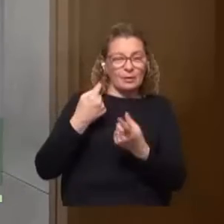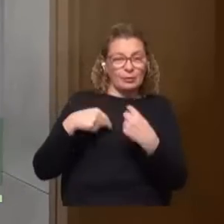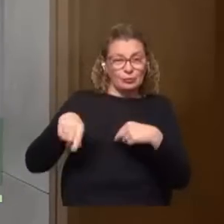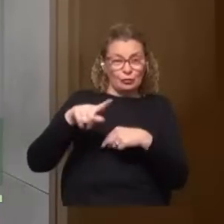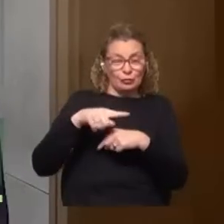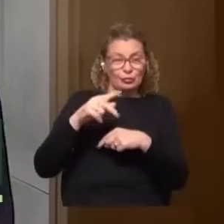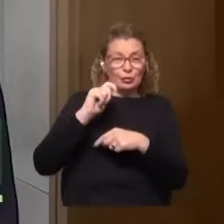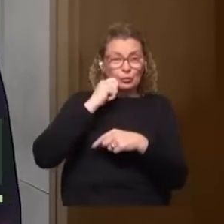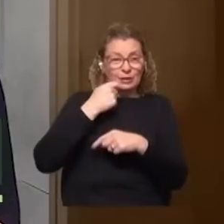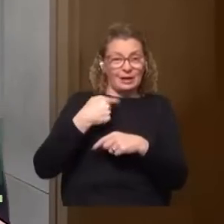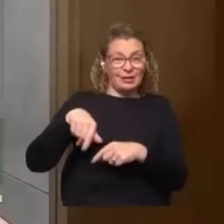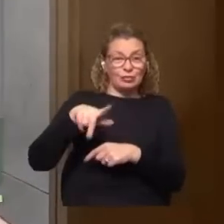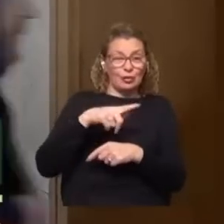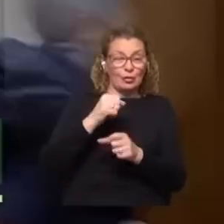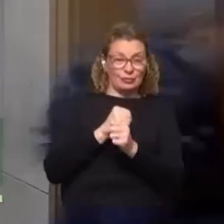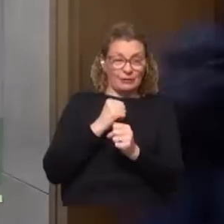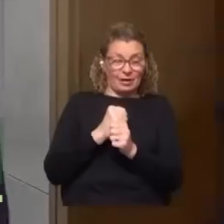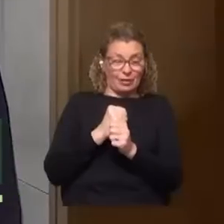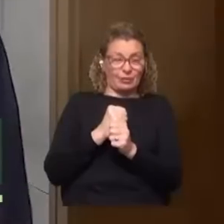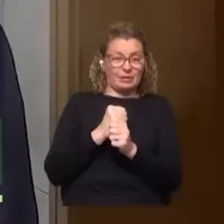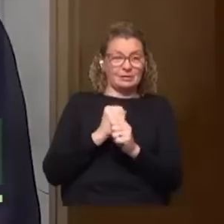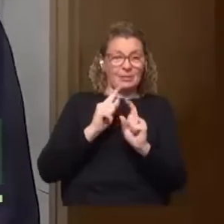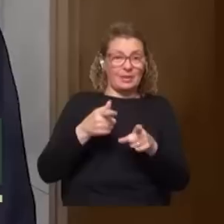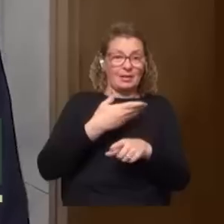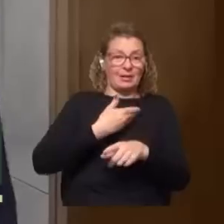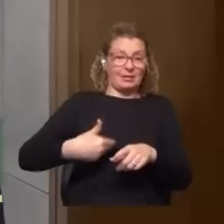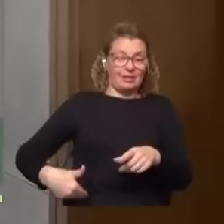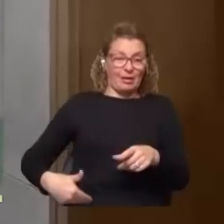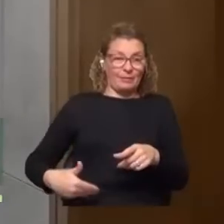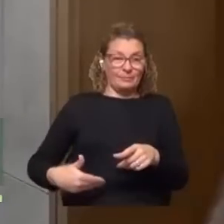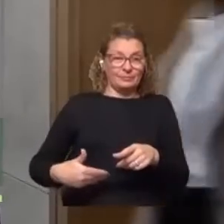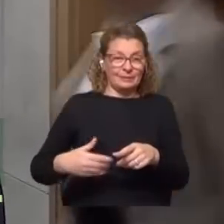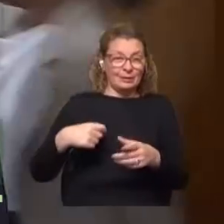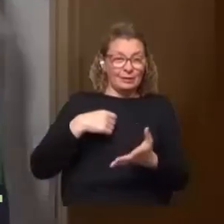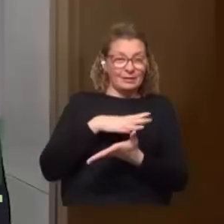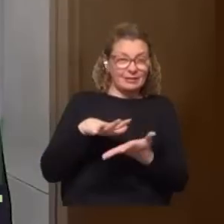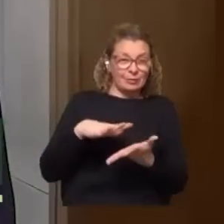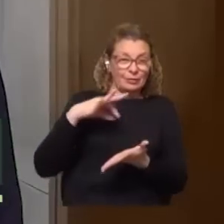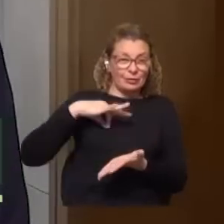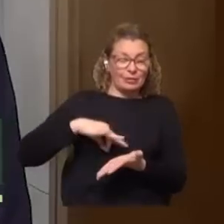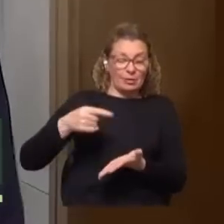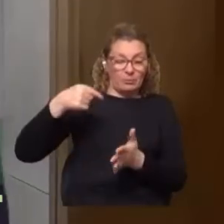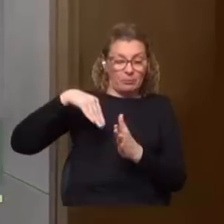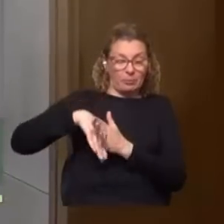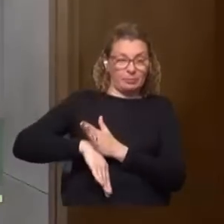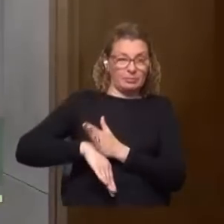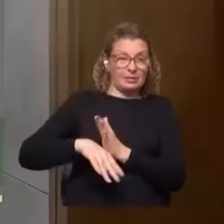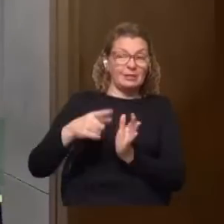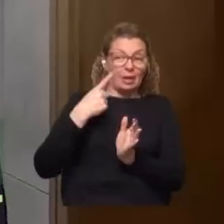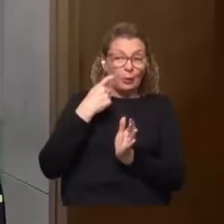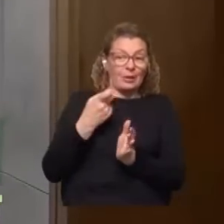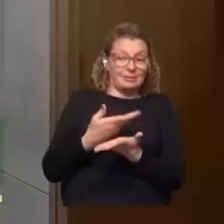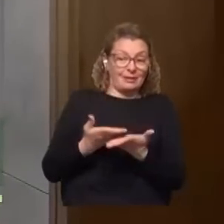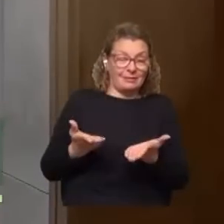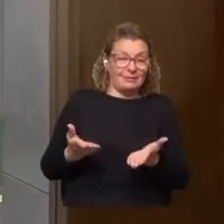Nos gustaría que todos los trabajadores y las trabajadoras del estado que tienen una situación salarial sumergida fueran contemplados